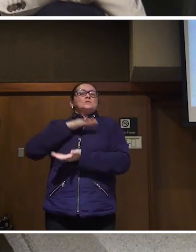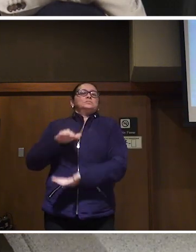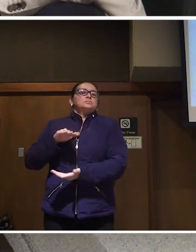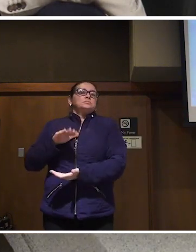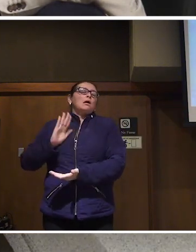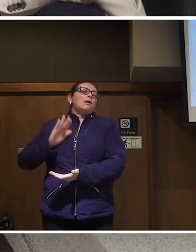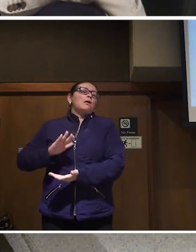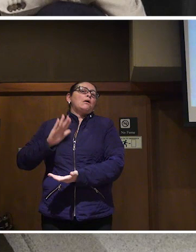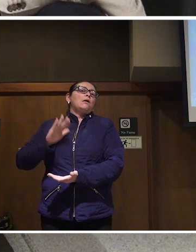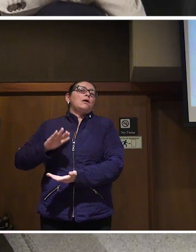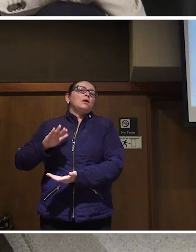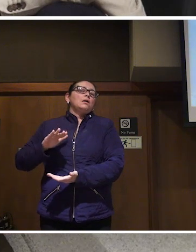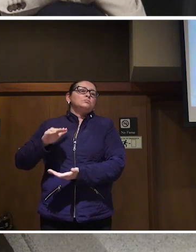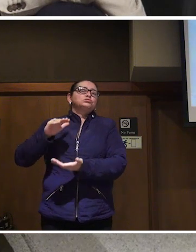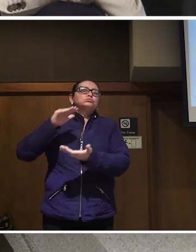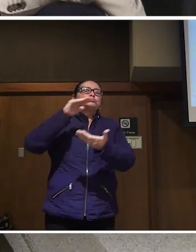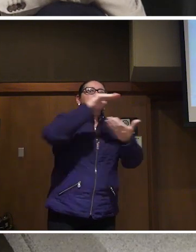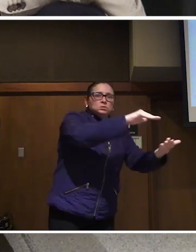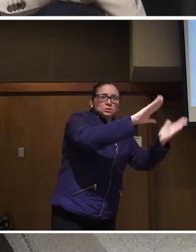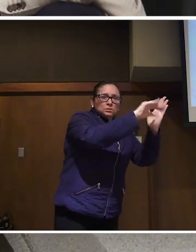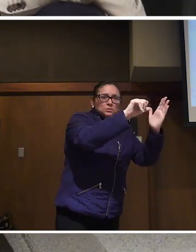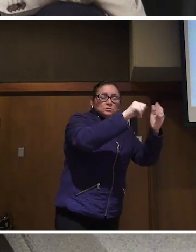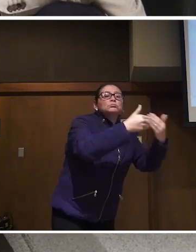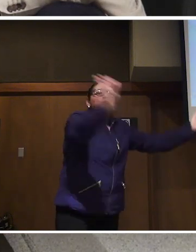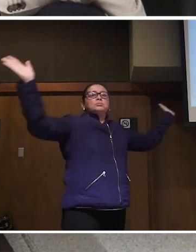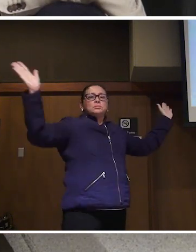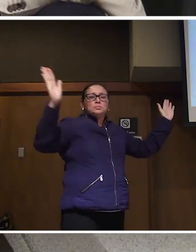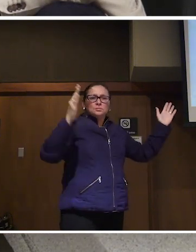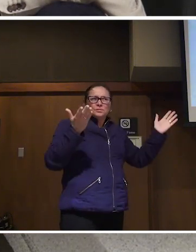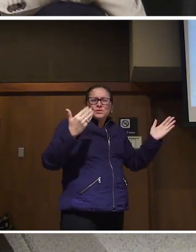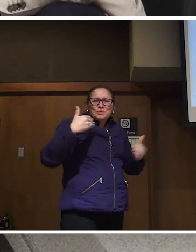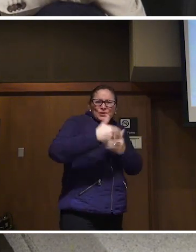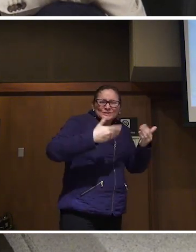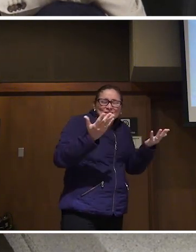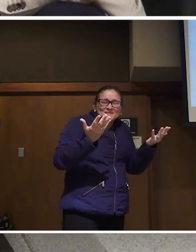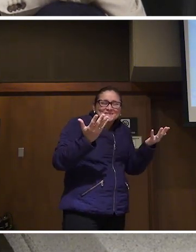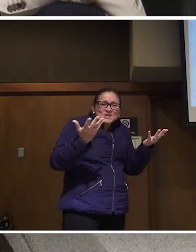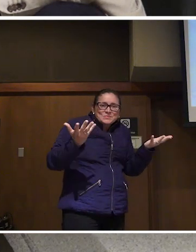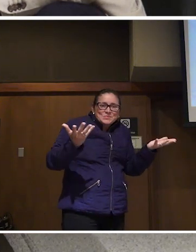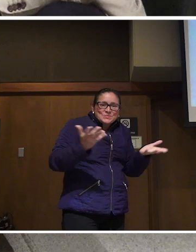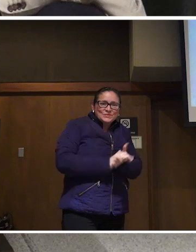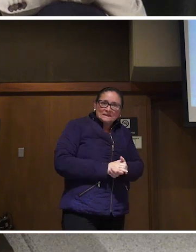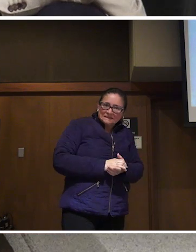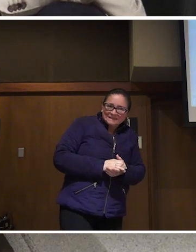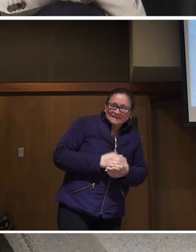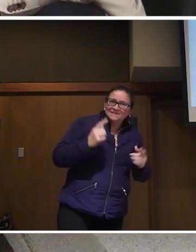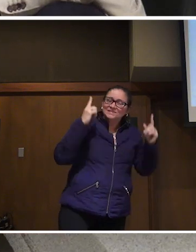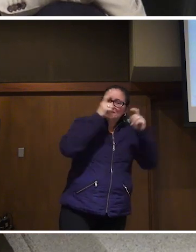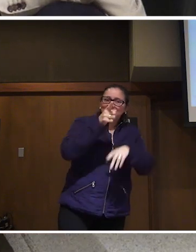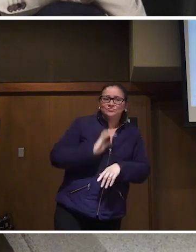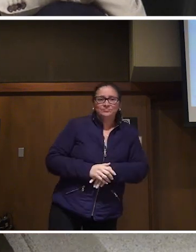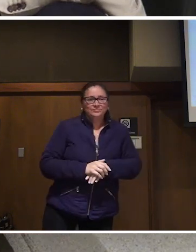¿Y quiénes eran los responsables de divulgar esos libros y si los divulgaban o no? ¿Y cuándo se decidió empezar a divulgar